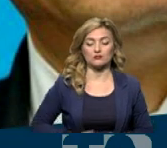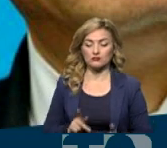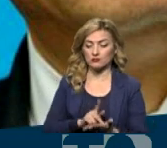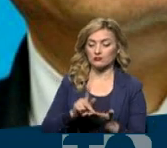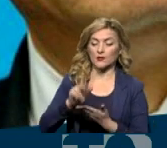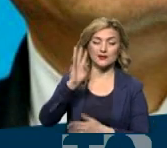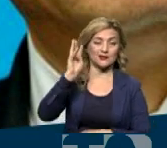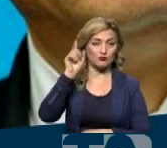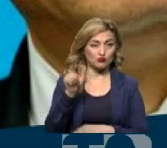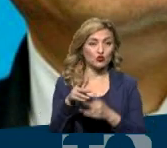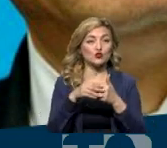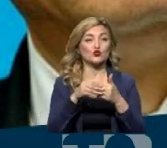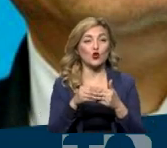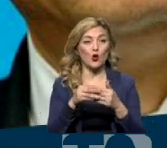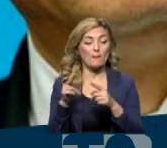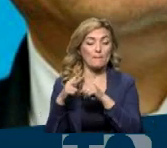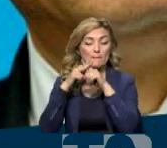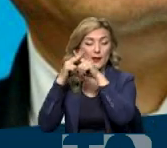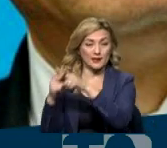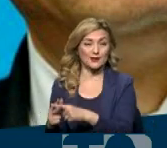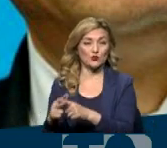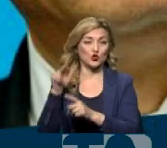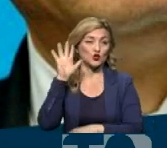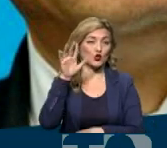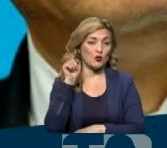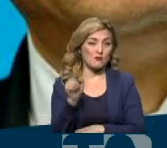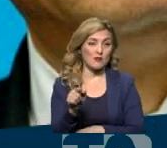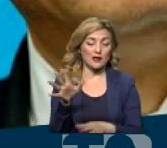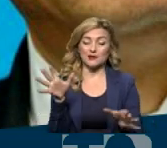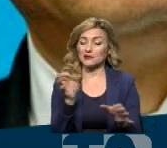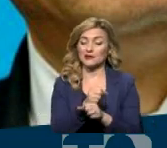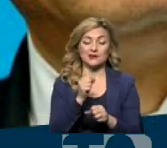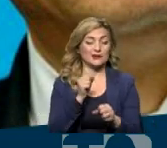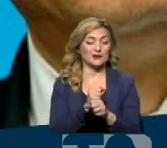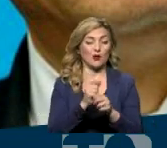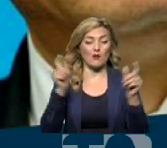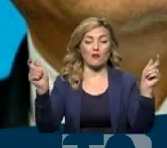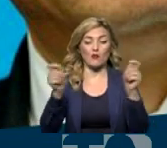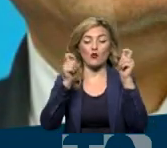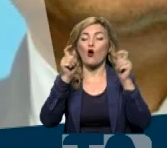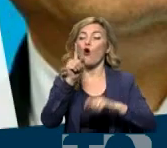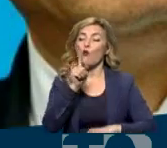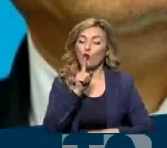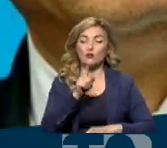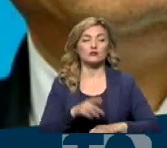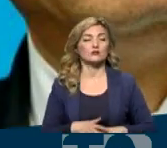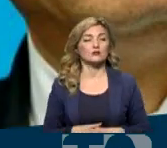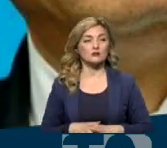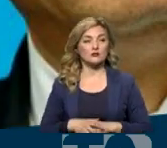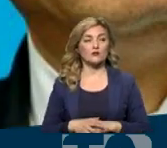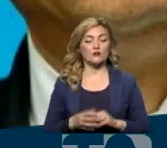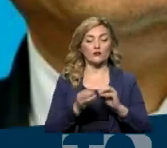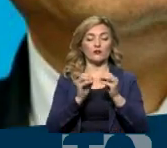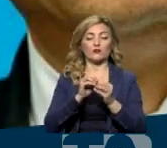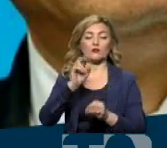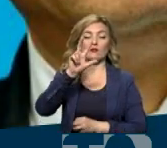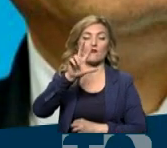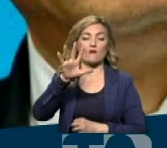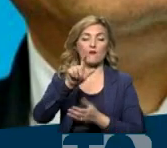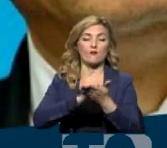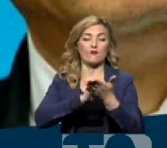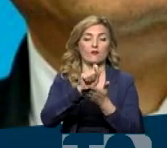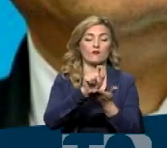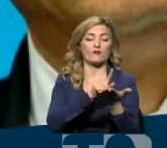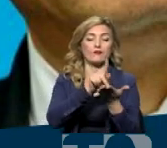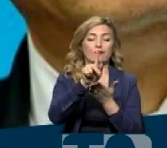recibió 6.000 dólares como préstamo, 5.000 para la realización de un festejo por su cumpleaños. Para Alianza País aprobó